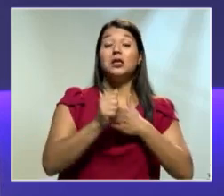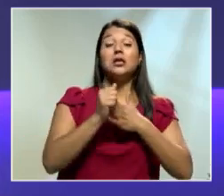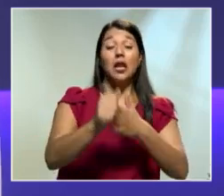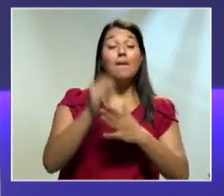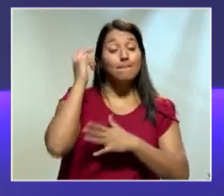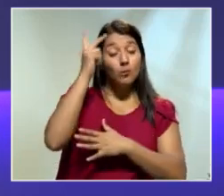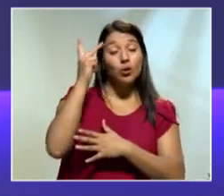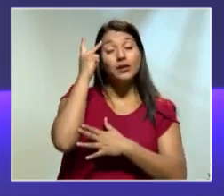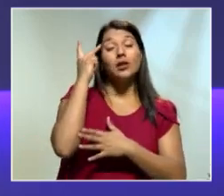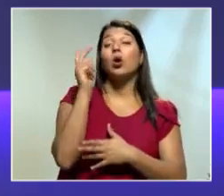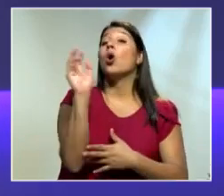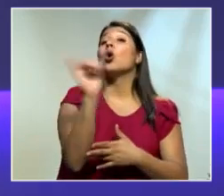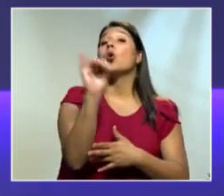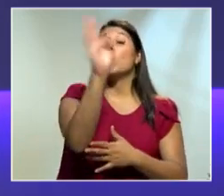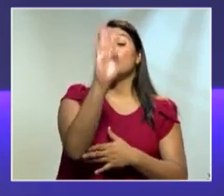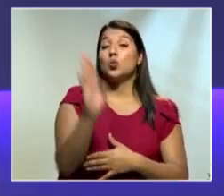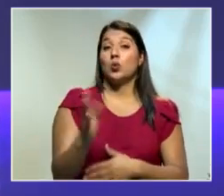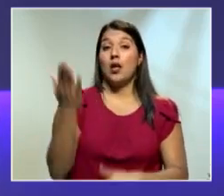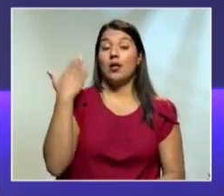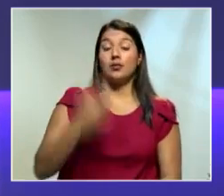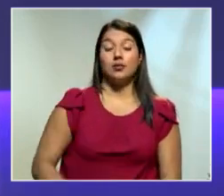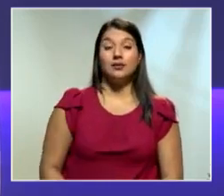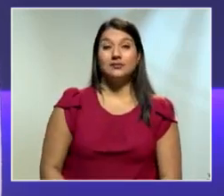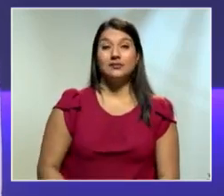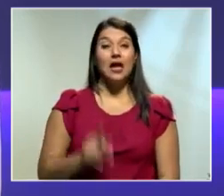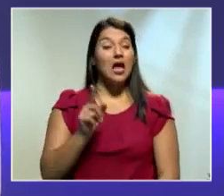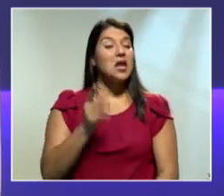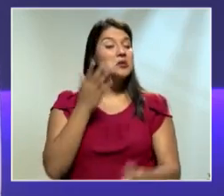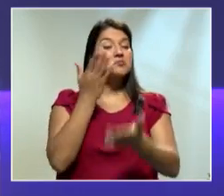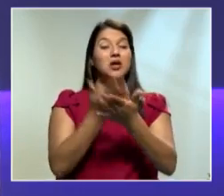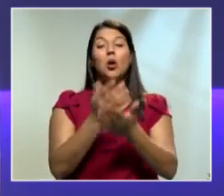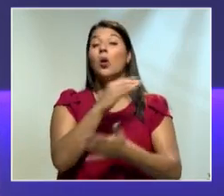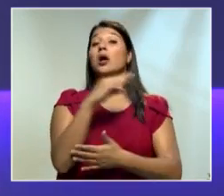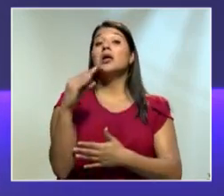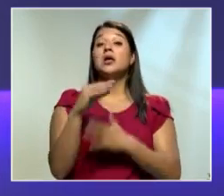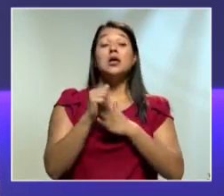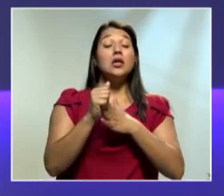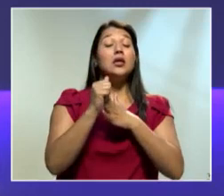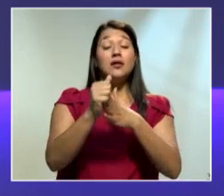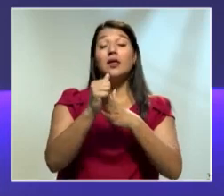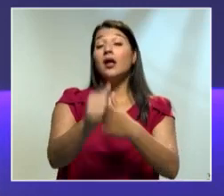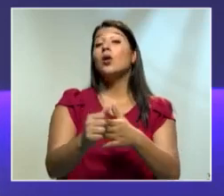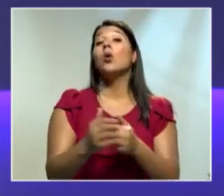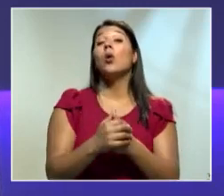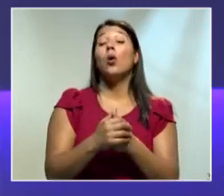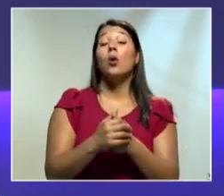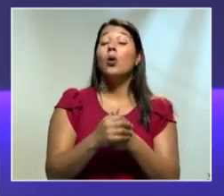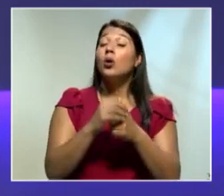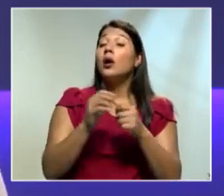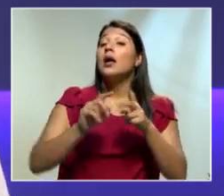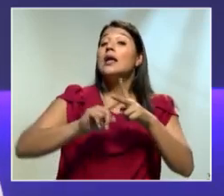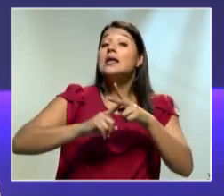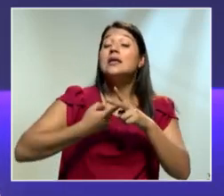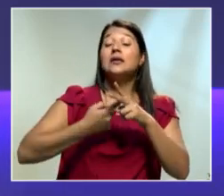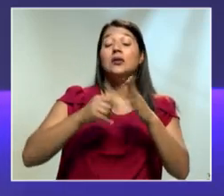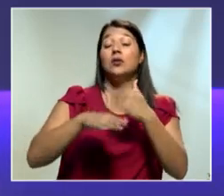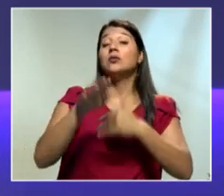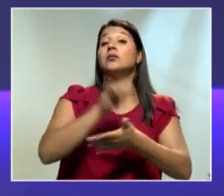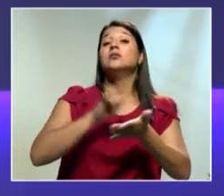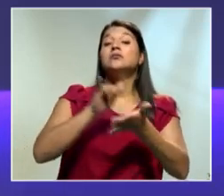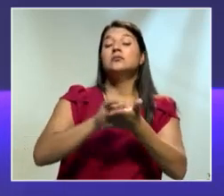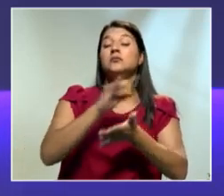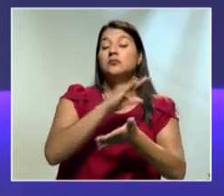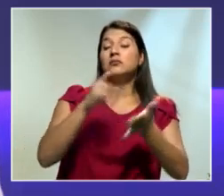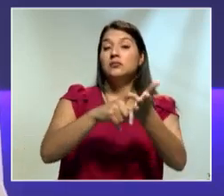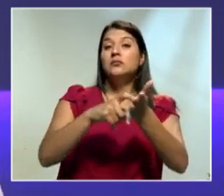político como nunca lo había hecho. Llegó y lideró los principios de San José, que exigían un